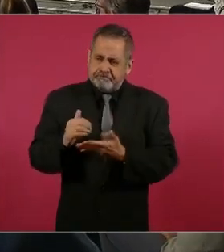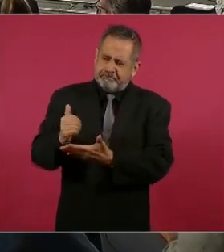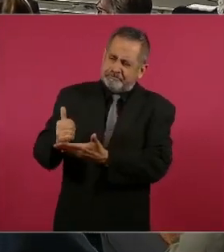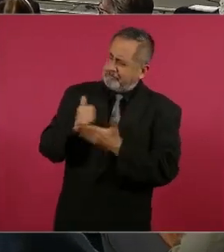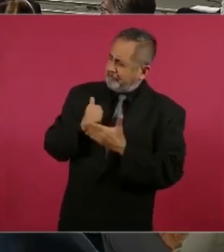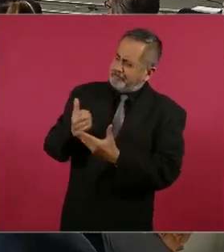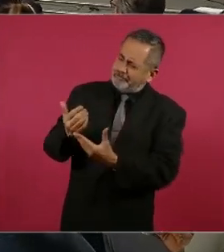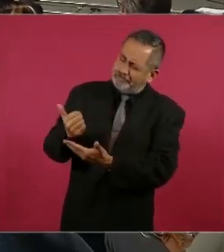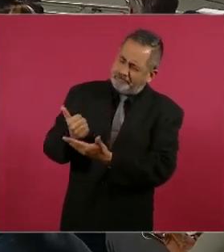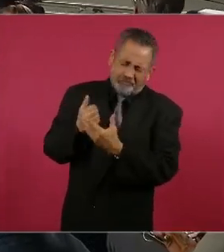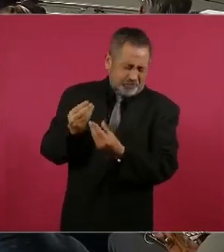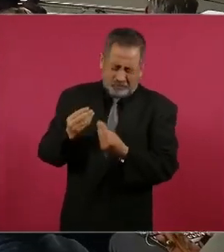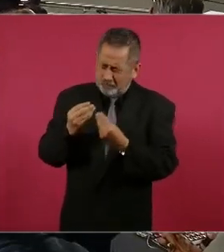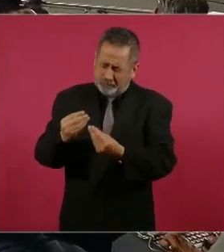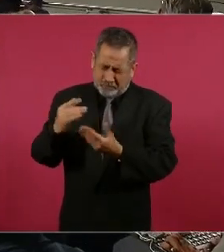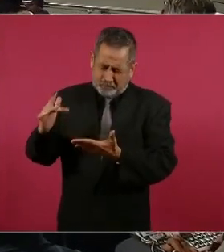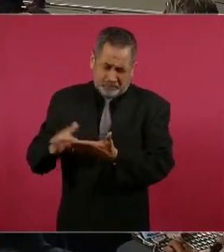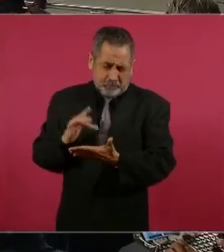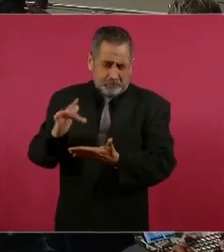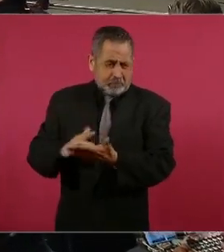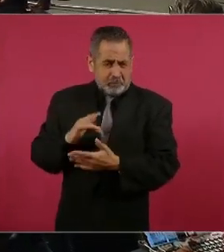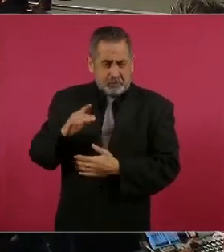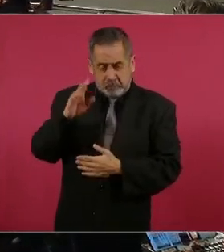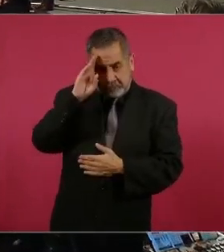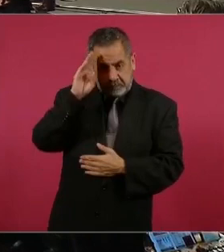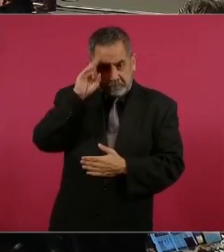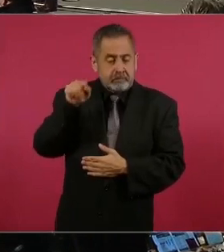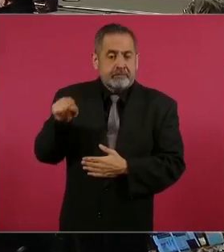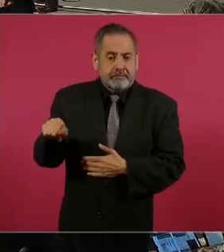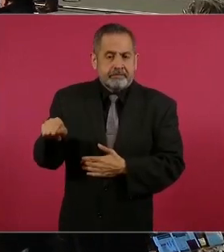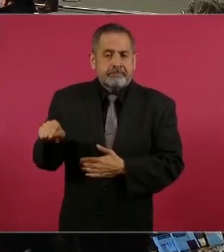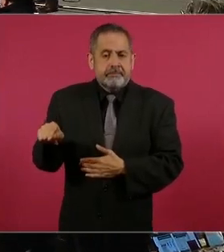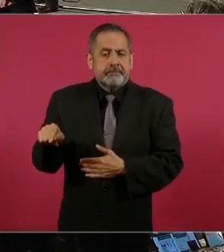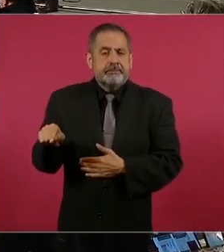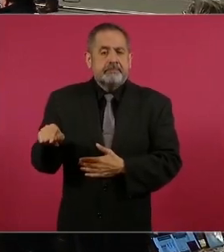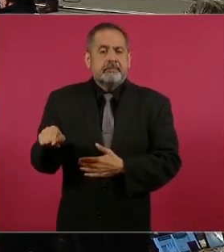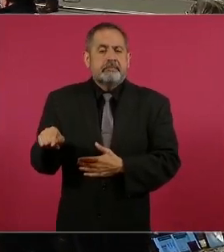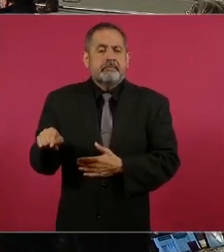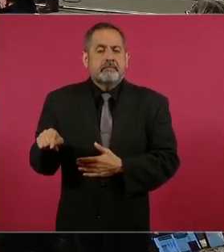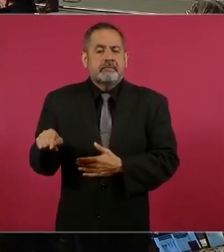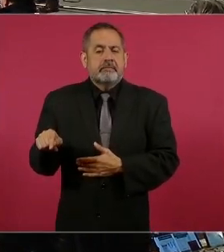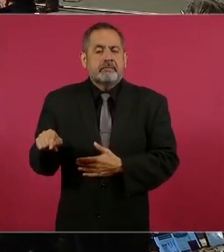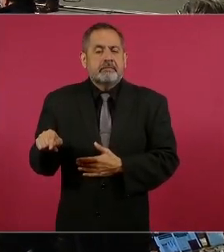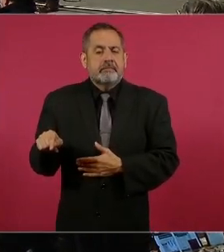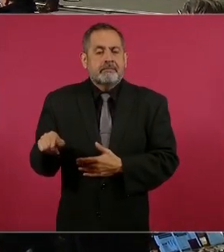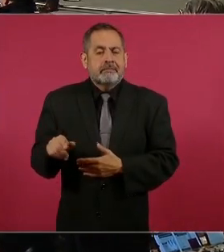apoyado, es en la que más nos hemos